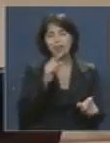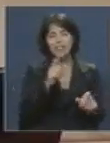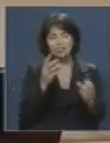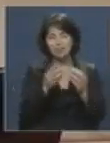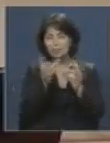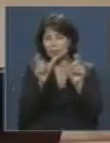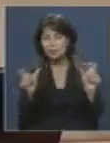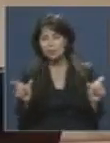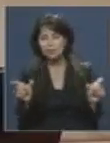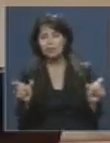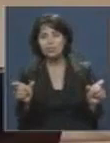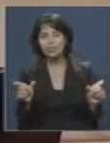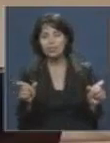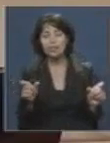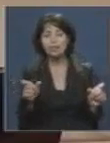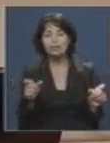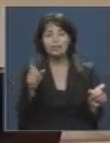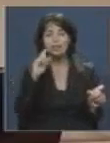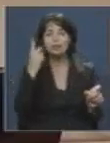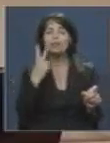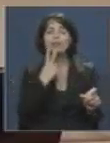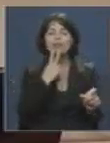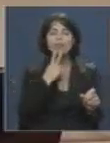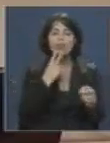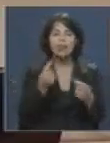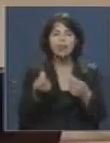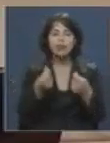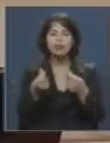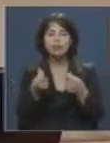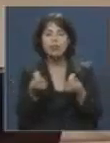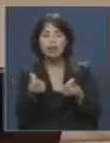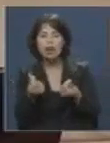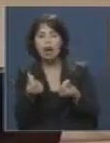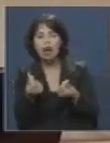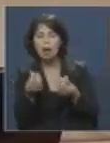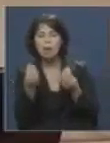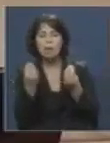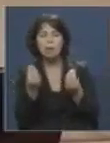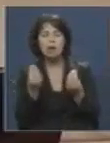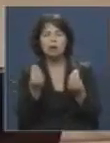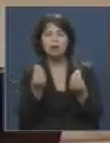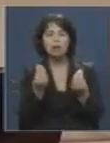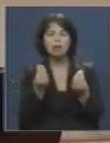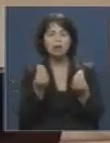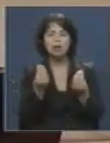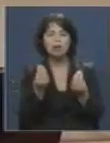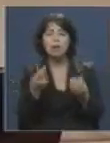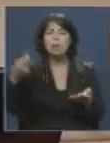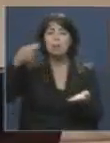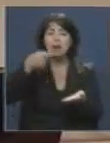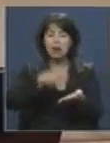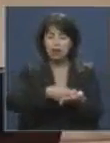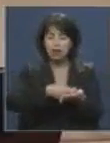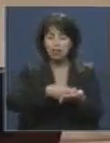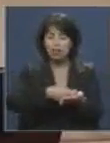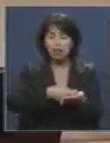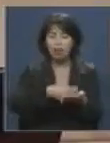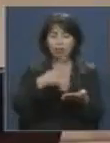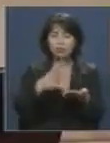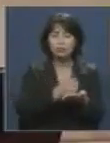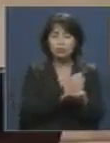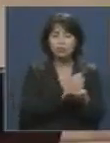ellos pasa desde una vida económicamente activa, lo entrecomillo, remunerada, a una